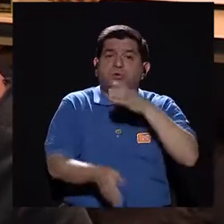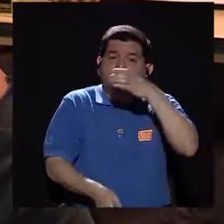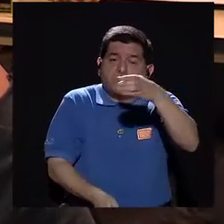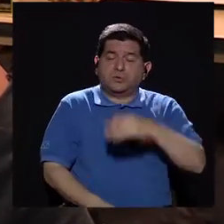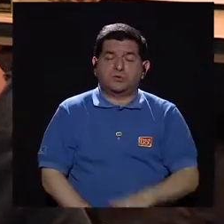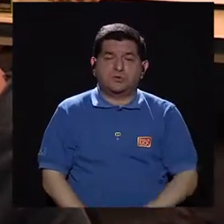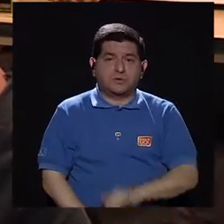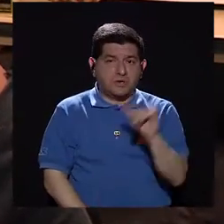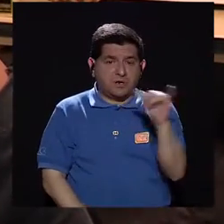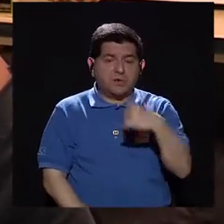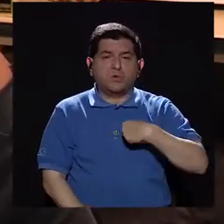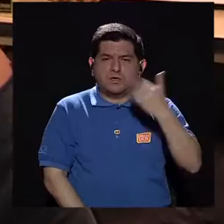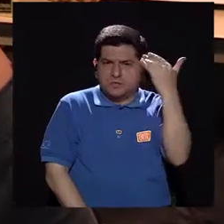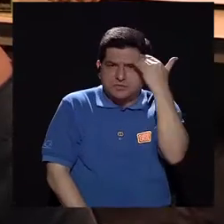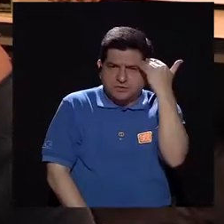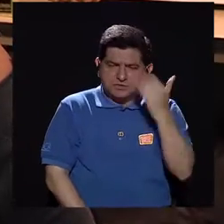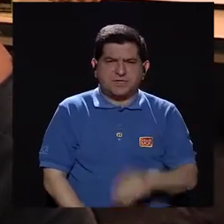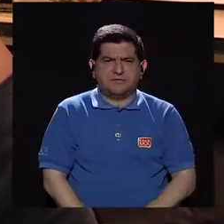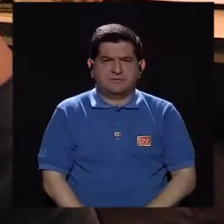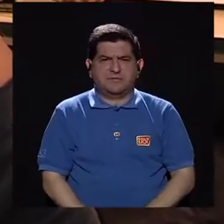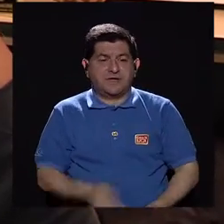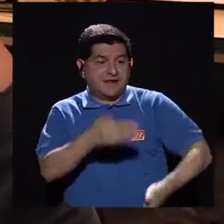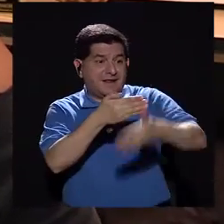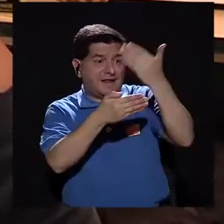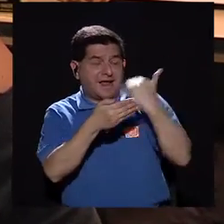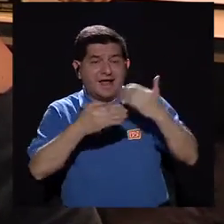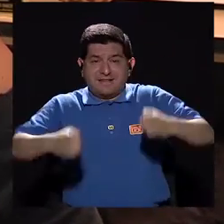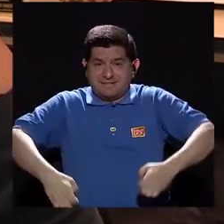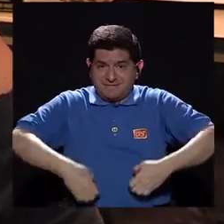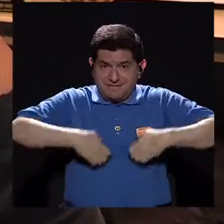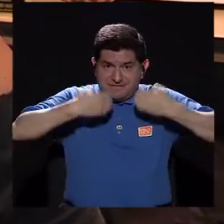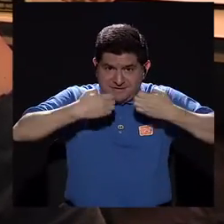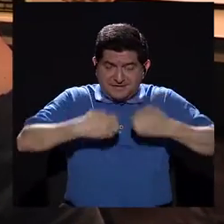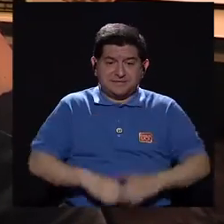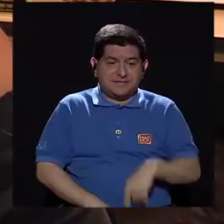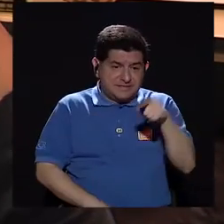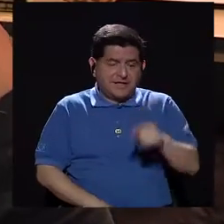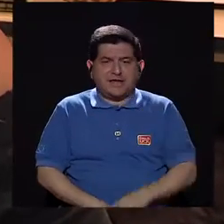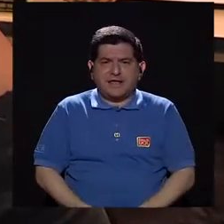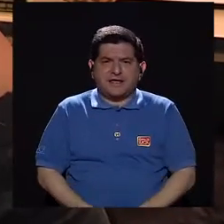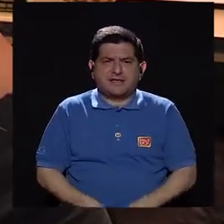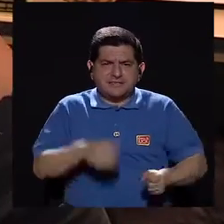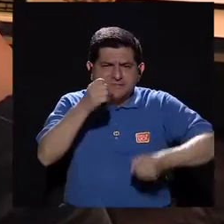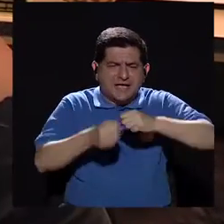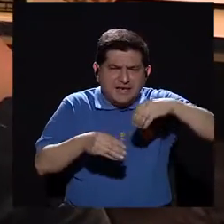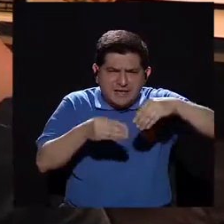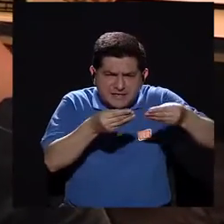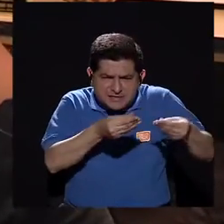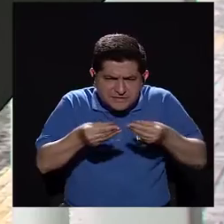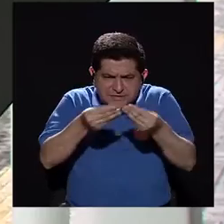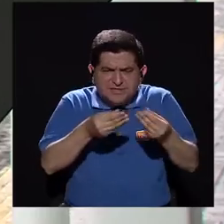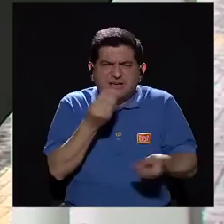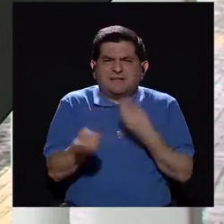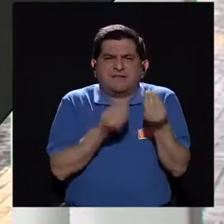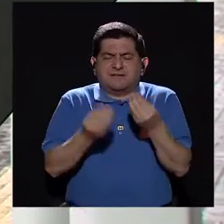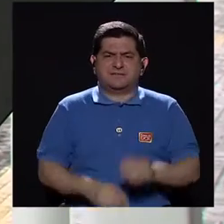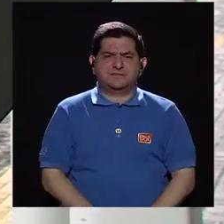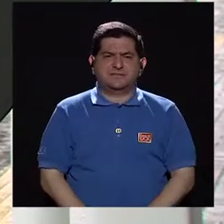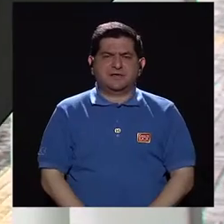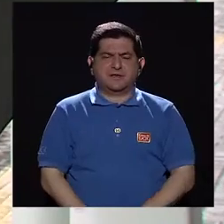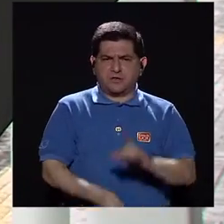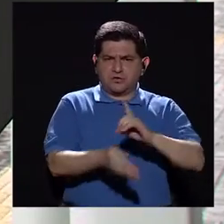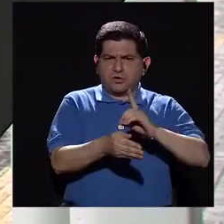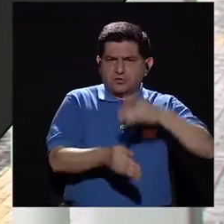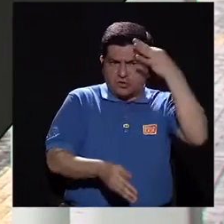doctores. Y también quisiera saber cómo hacían entonces antes de que existieran las fórmulas o las leches. Y a criterio